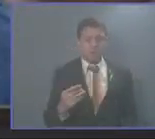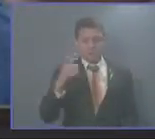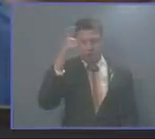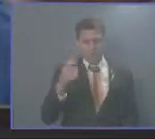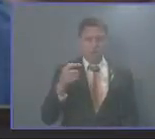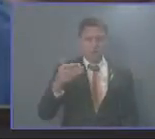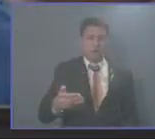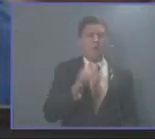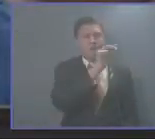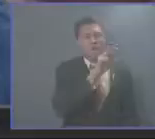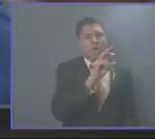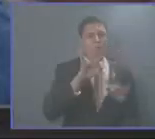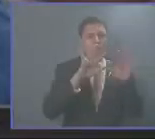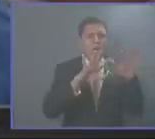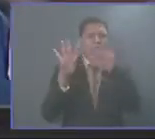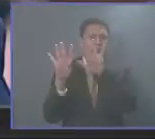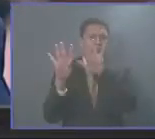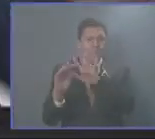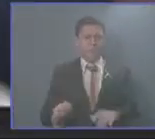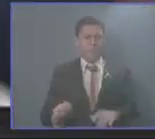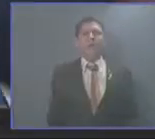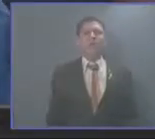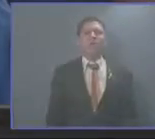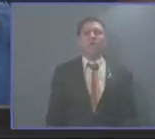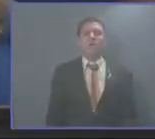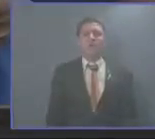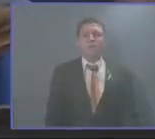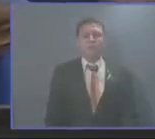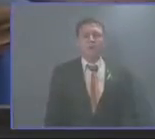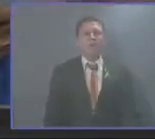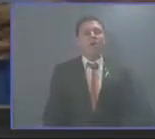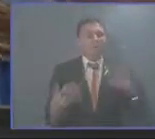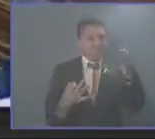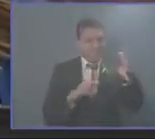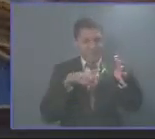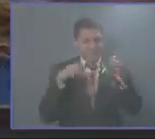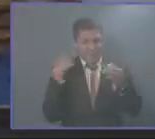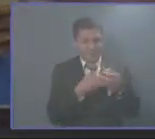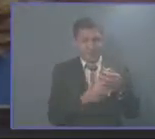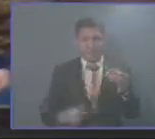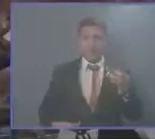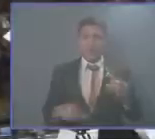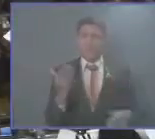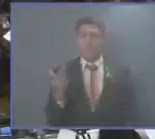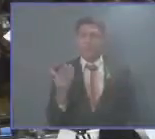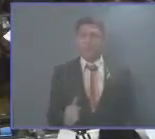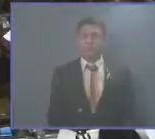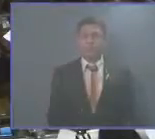los días del mes del año 2019. Leído, señor presidente.